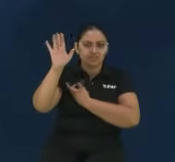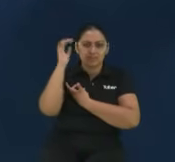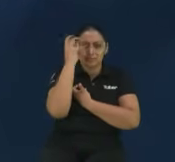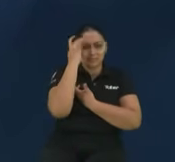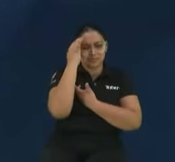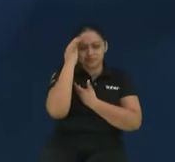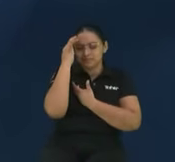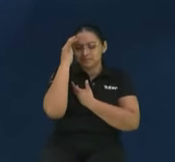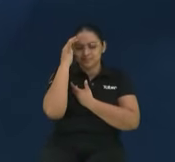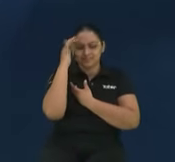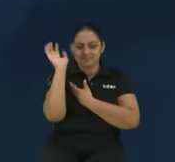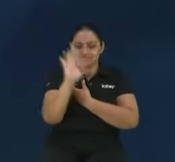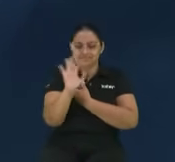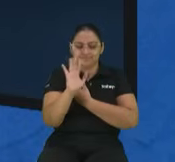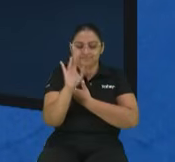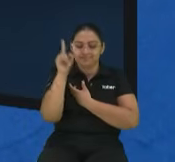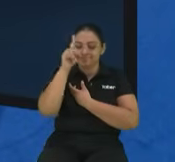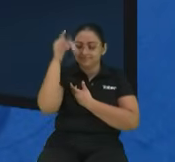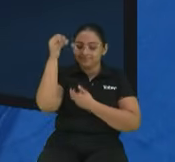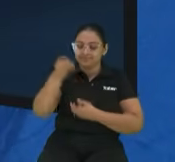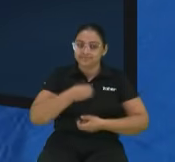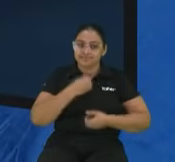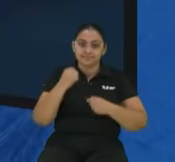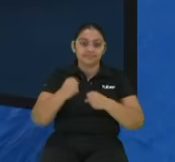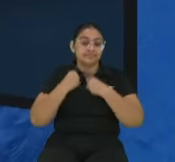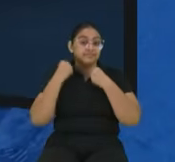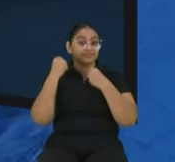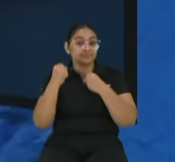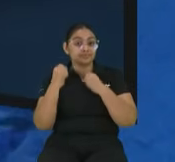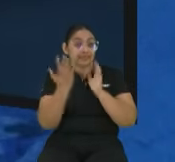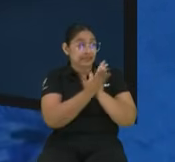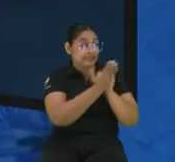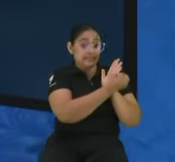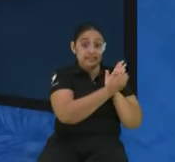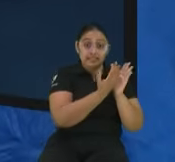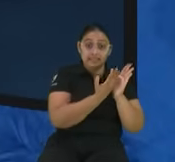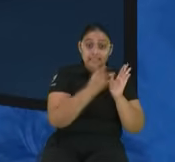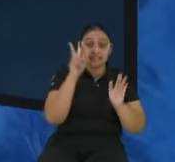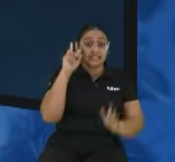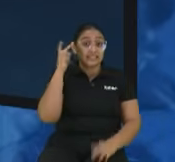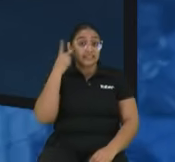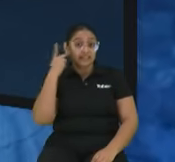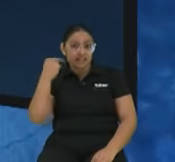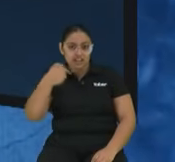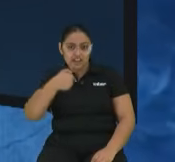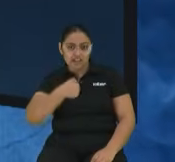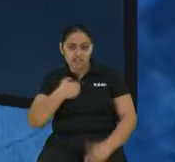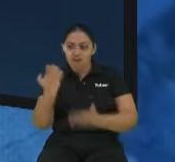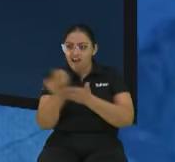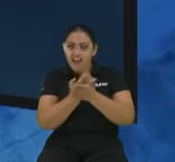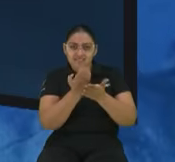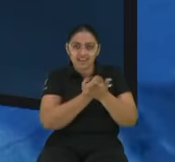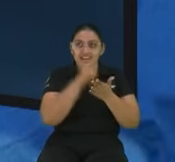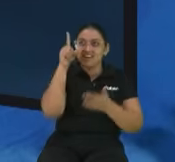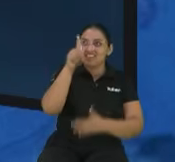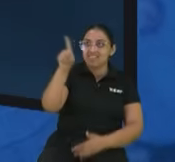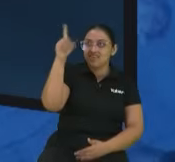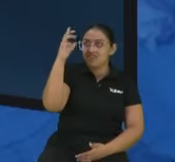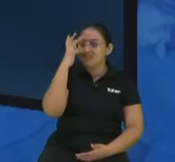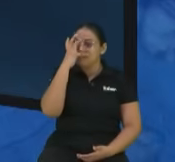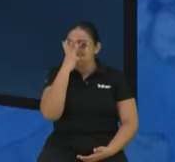según el poder de Dios sabe qué dice la Biblia porque no me avergüenzo del Evangelio porque es poder de Dios